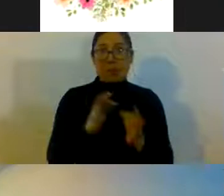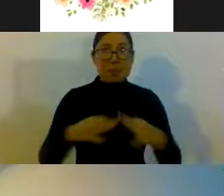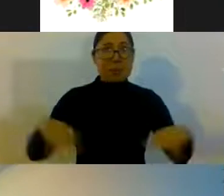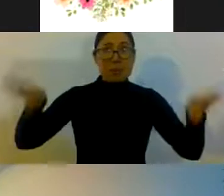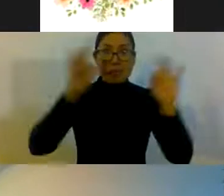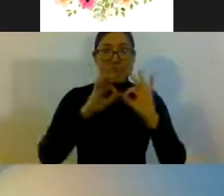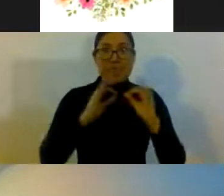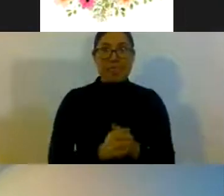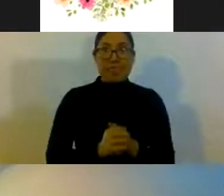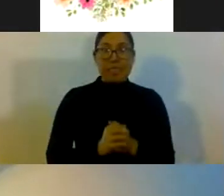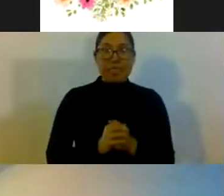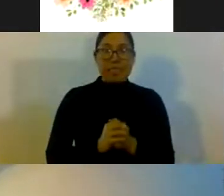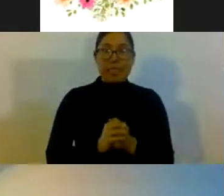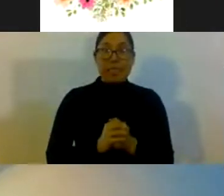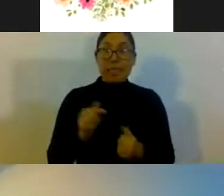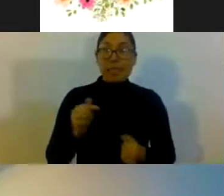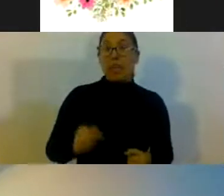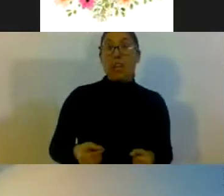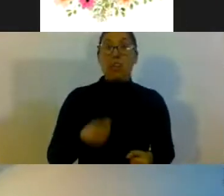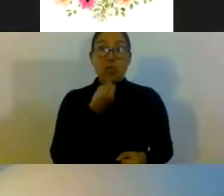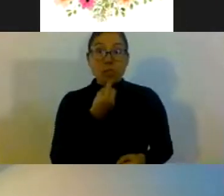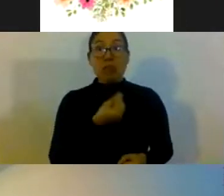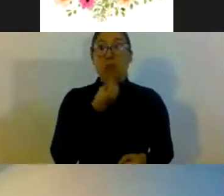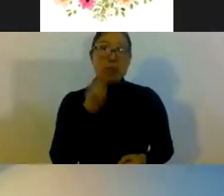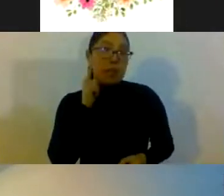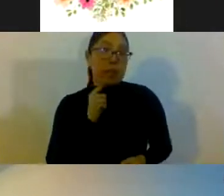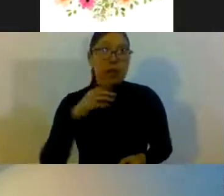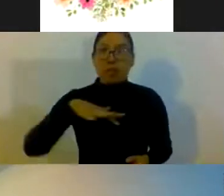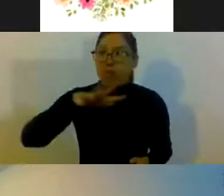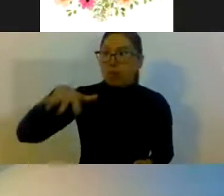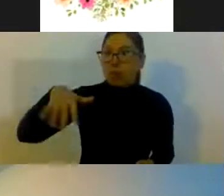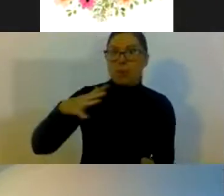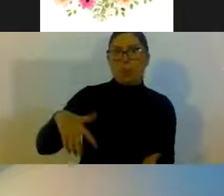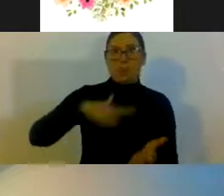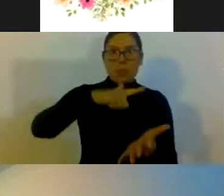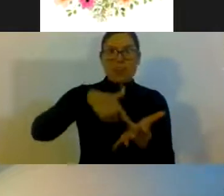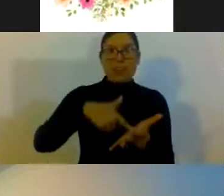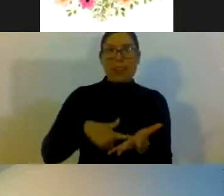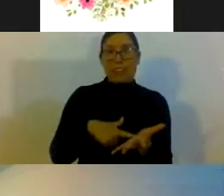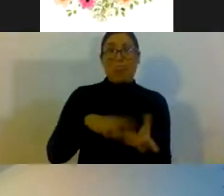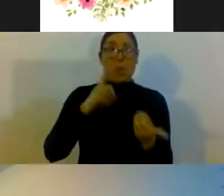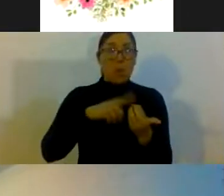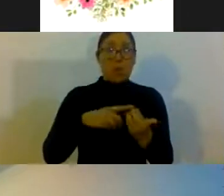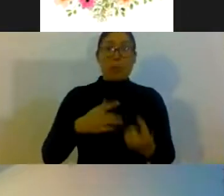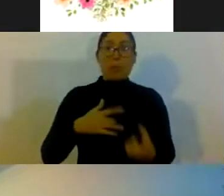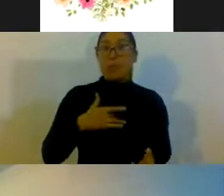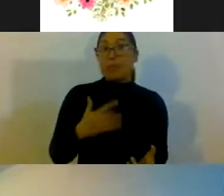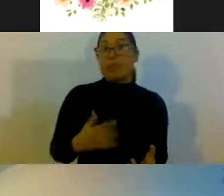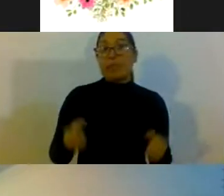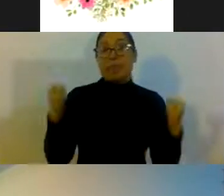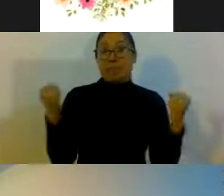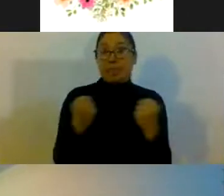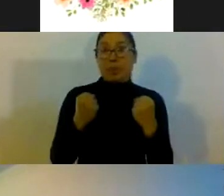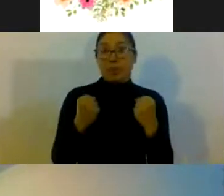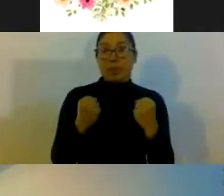para sentirse seguros. Entonces, si yo estoy generando estilos de crianza positiva, si yo estoy generando comunicación, si yo